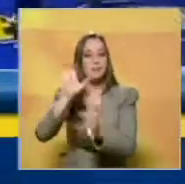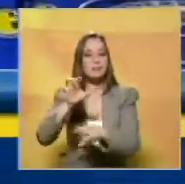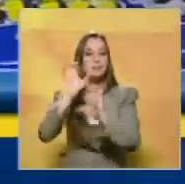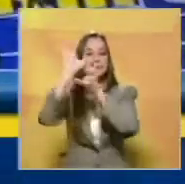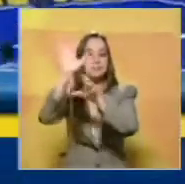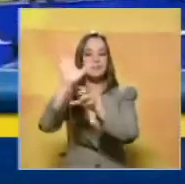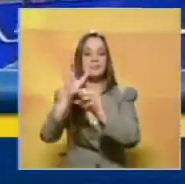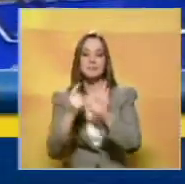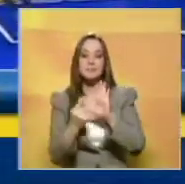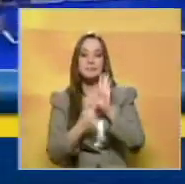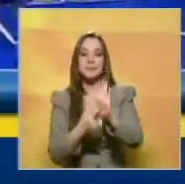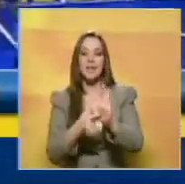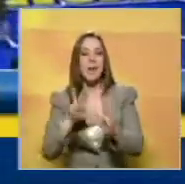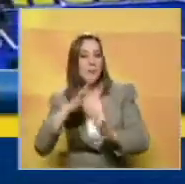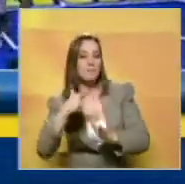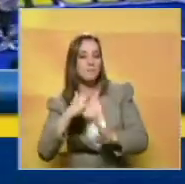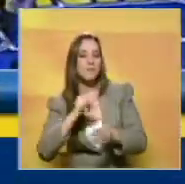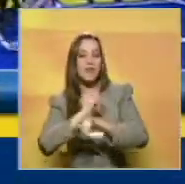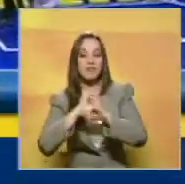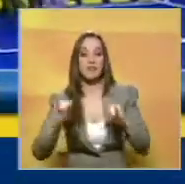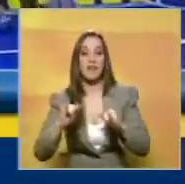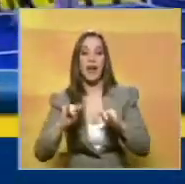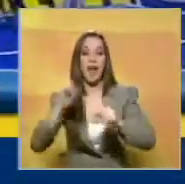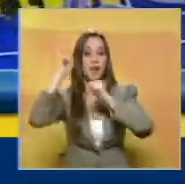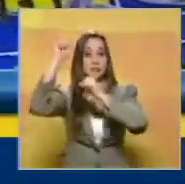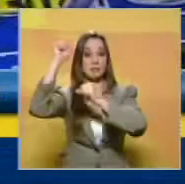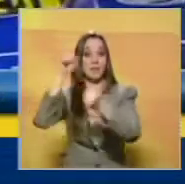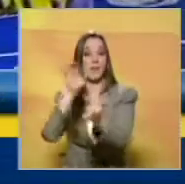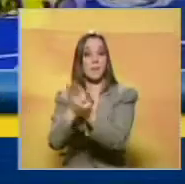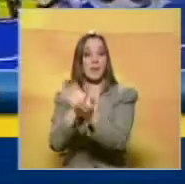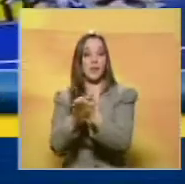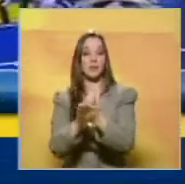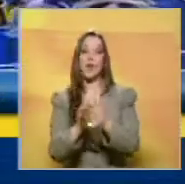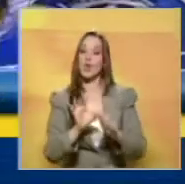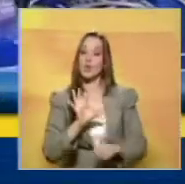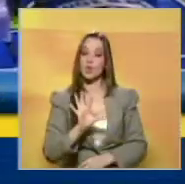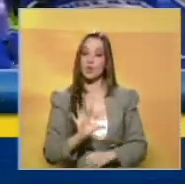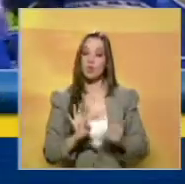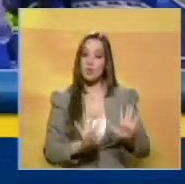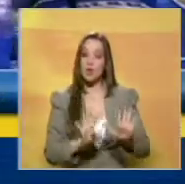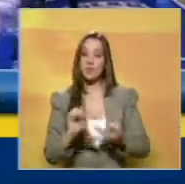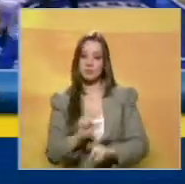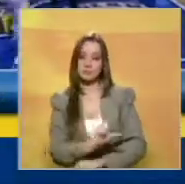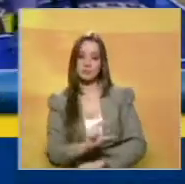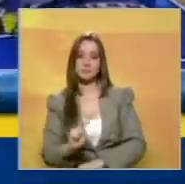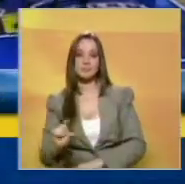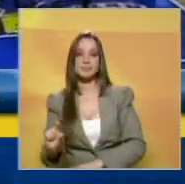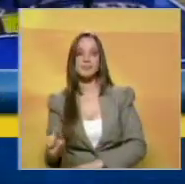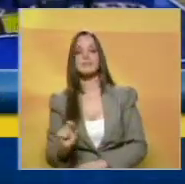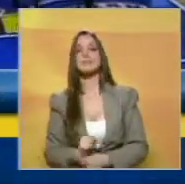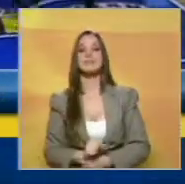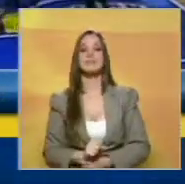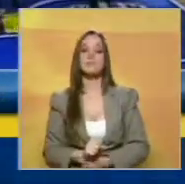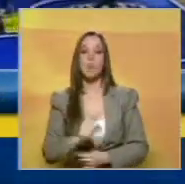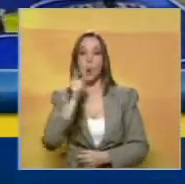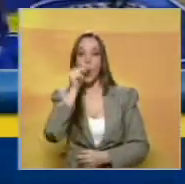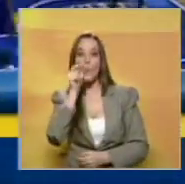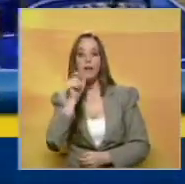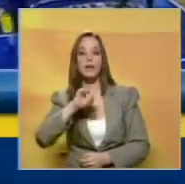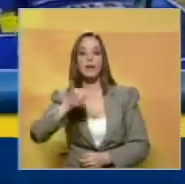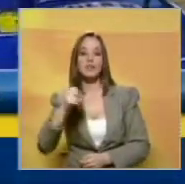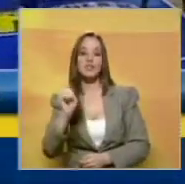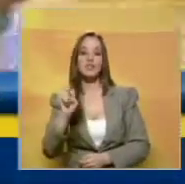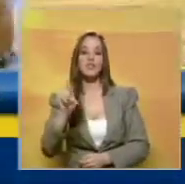las semifinales tras vencer a Guayquerías de Margarita 90-73. Los mejores por el Expreso Azul fueron Jordan Zamora con